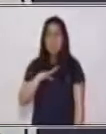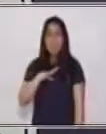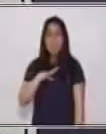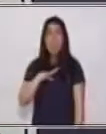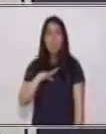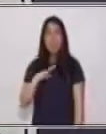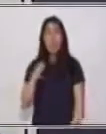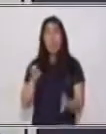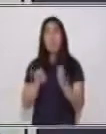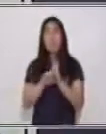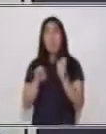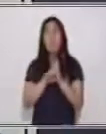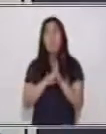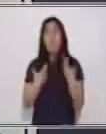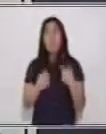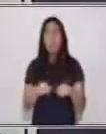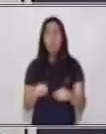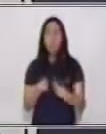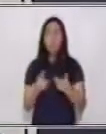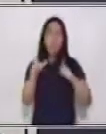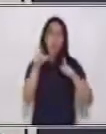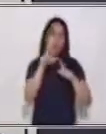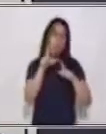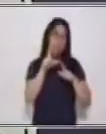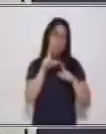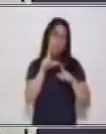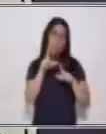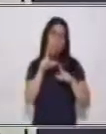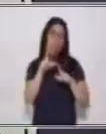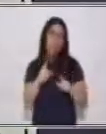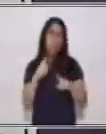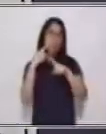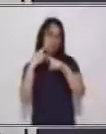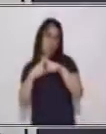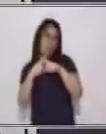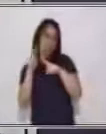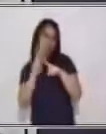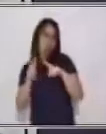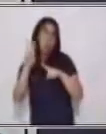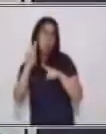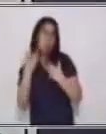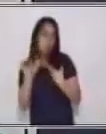cuadrada. Luego, una parábola,